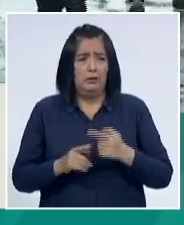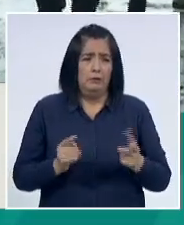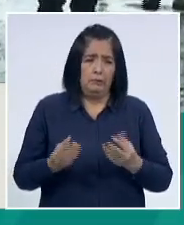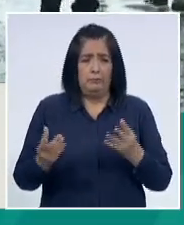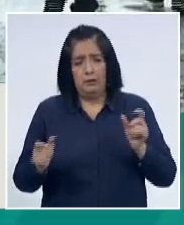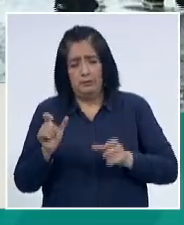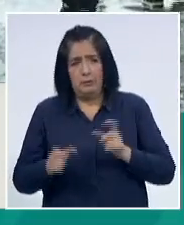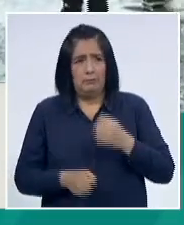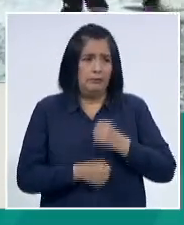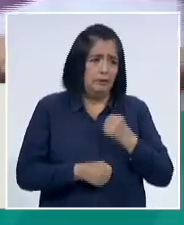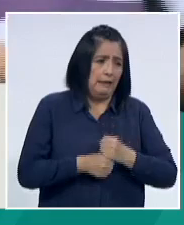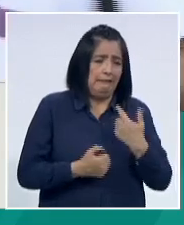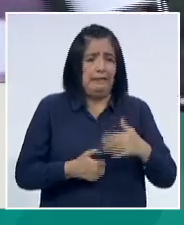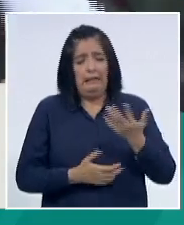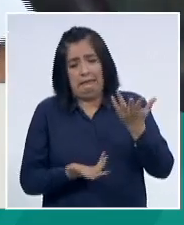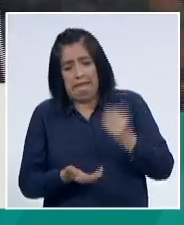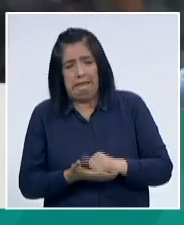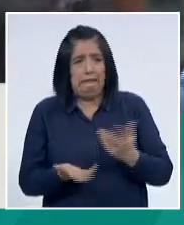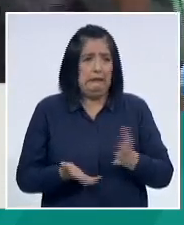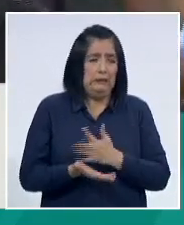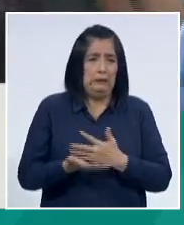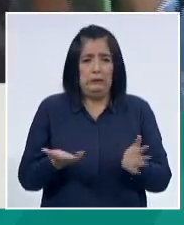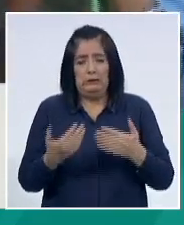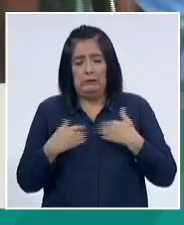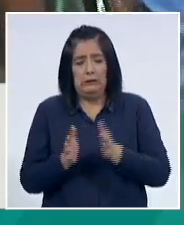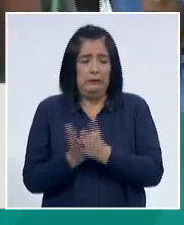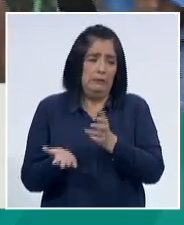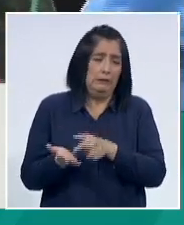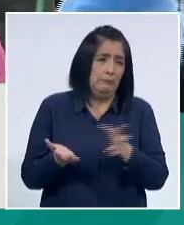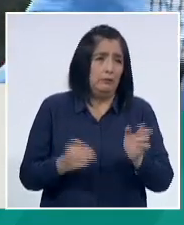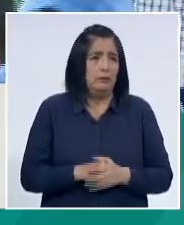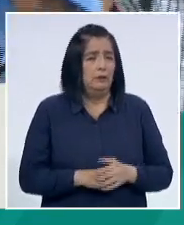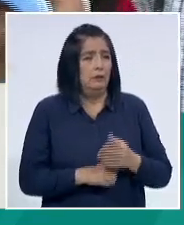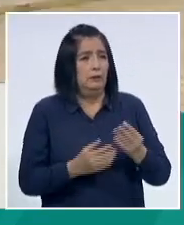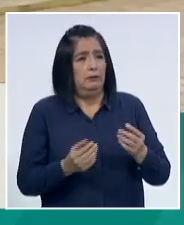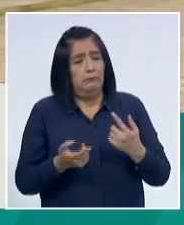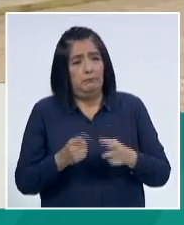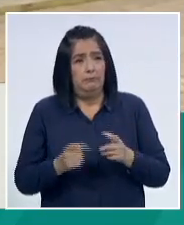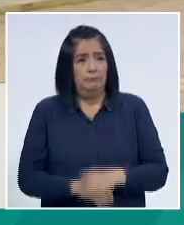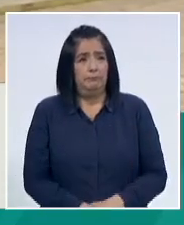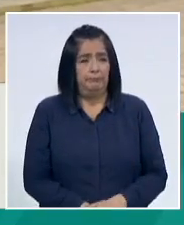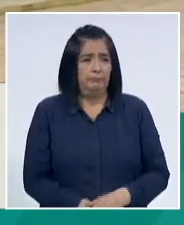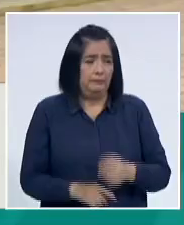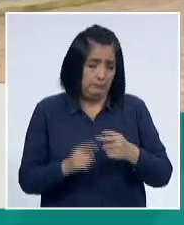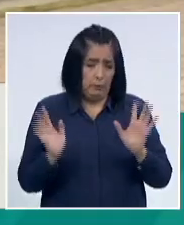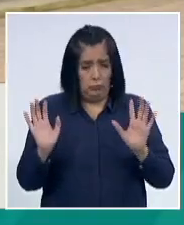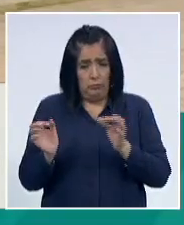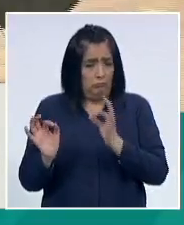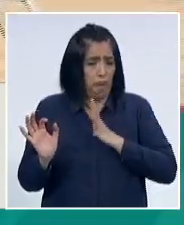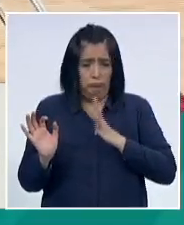que por trabajo pues viajan, pues, aunque no tienen su pasaporte y todo. Muchas pero personas que no cuentan pero, con eso, con pero por parte está bien